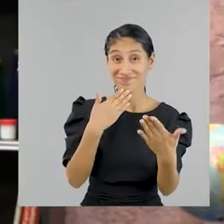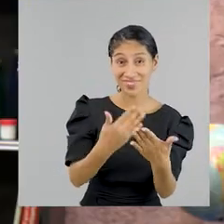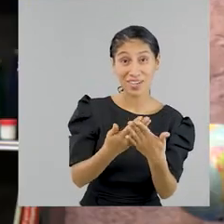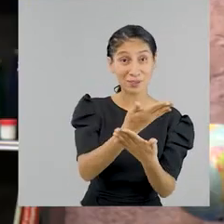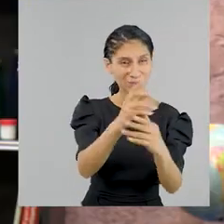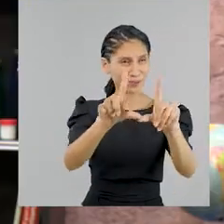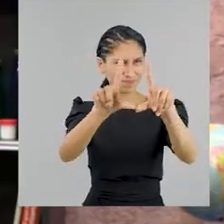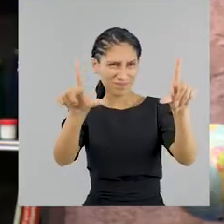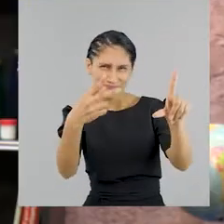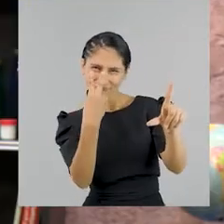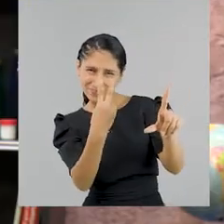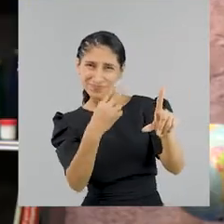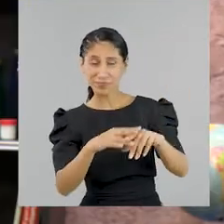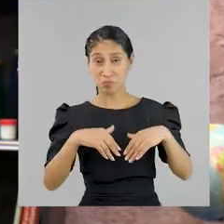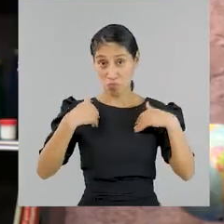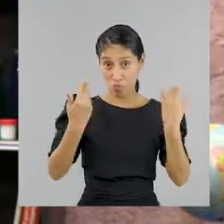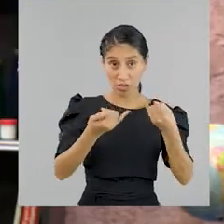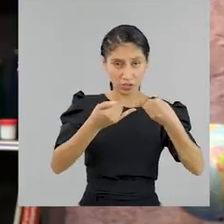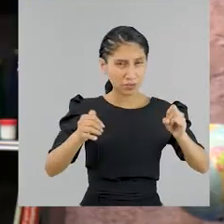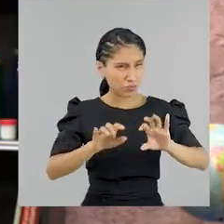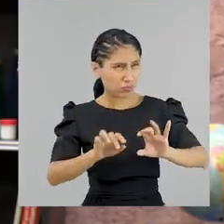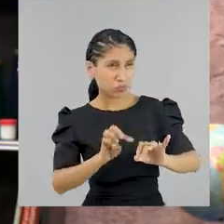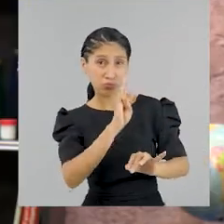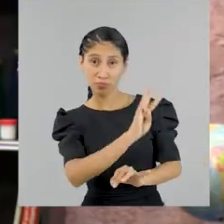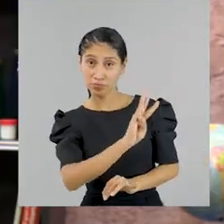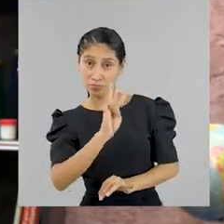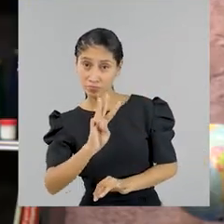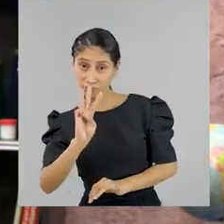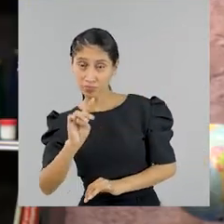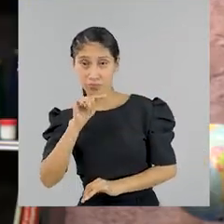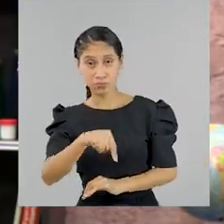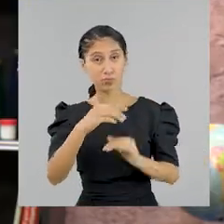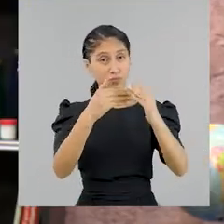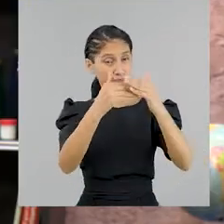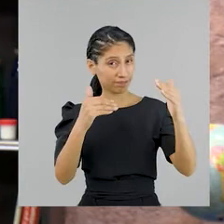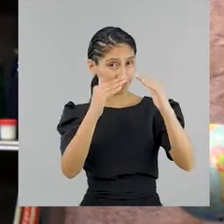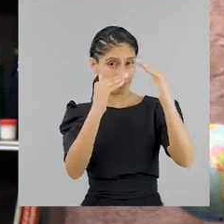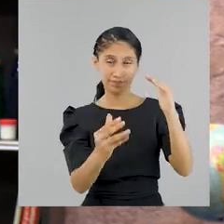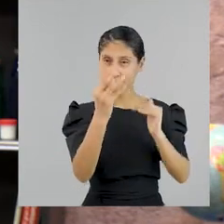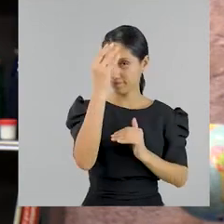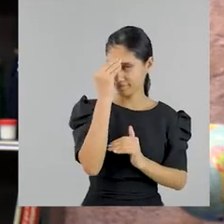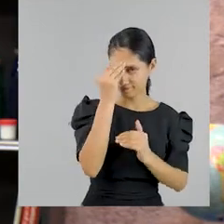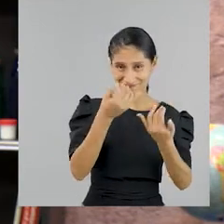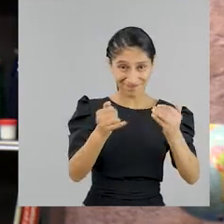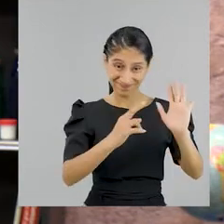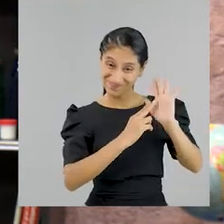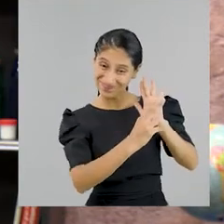estar conectados. Puedes ingresar a la página web de la Pre Aprendo en Casa, que aparece en la